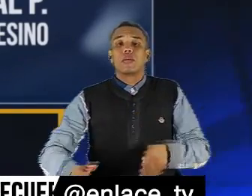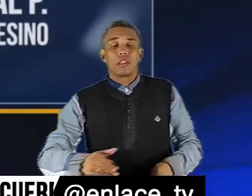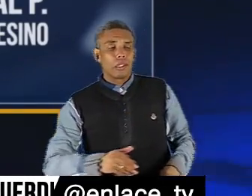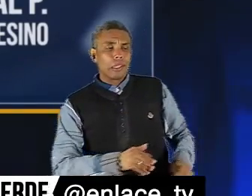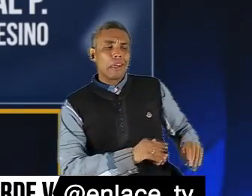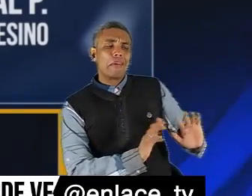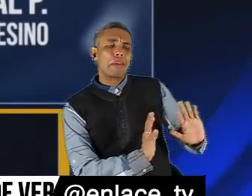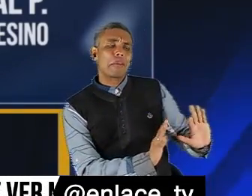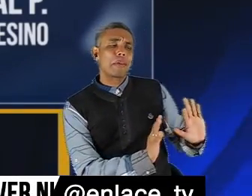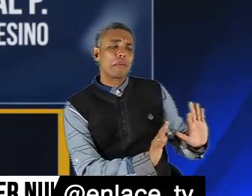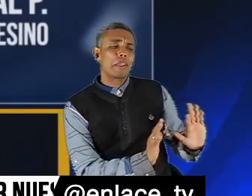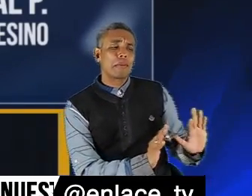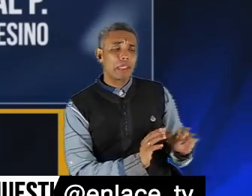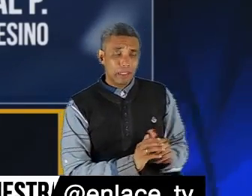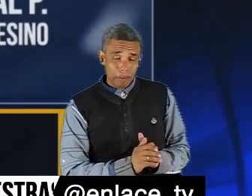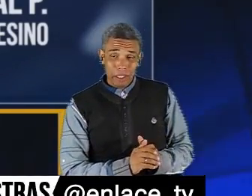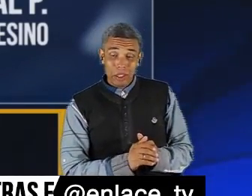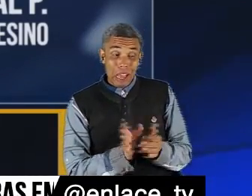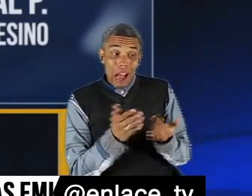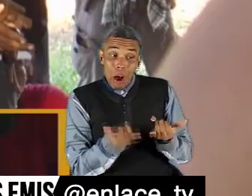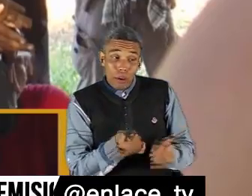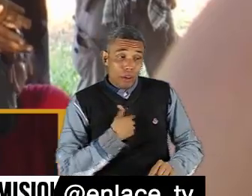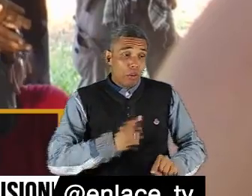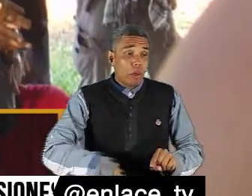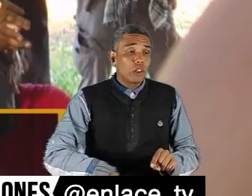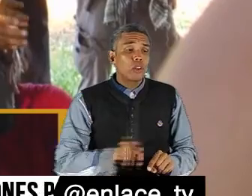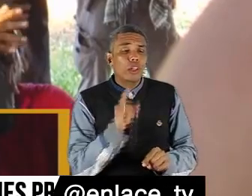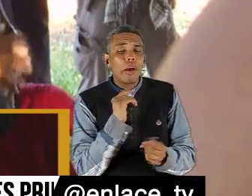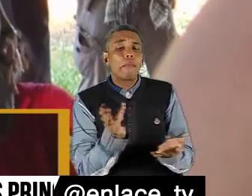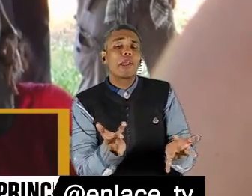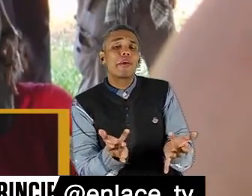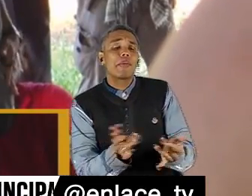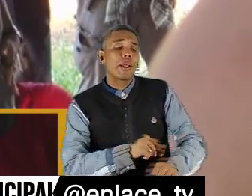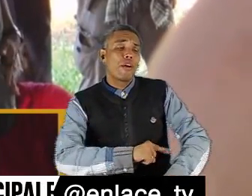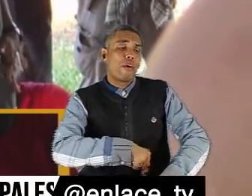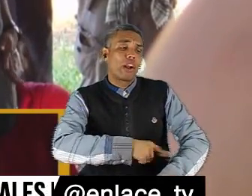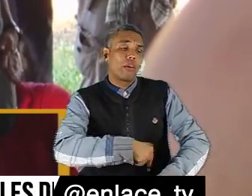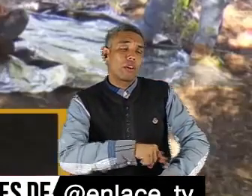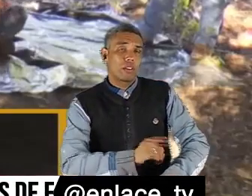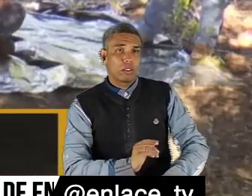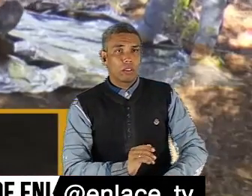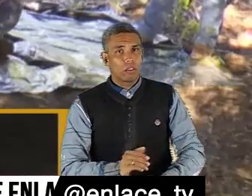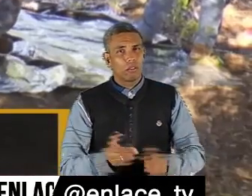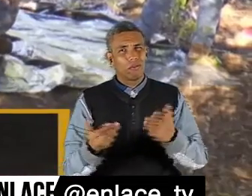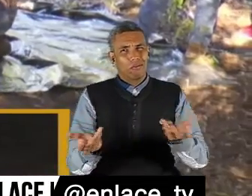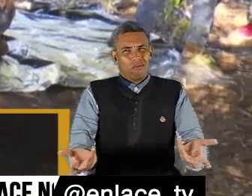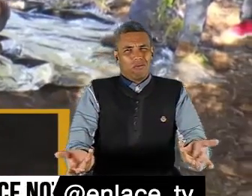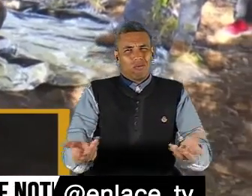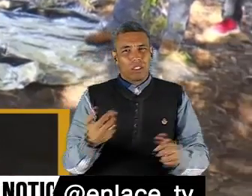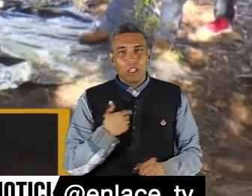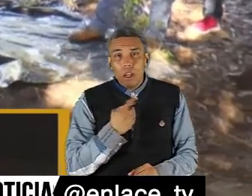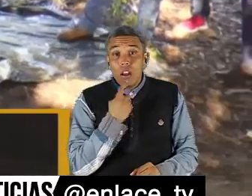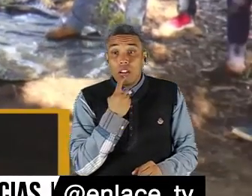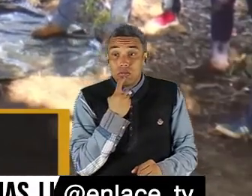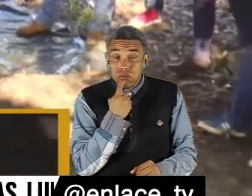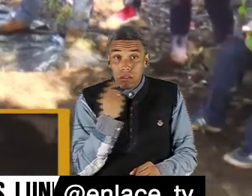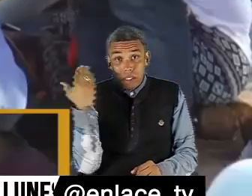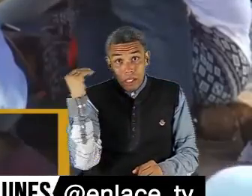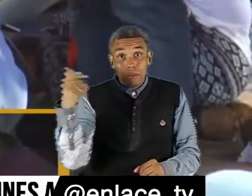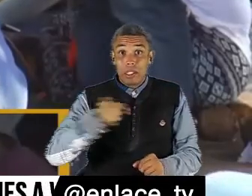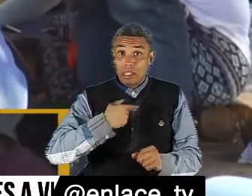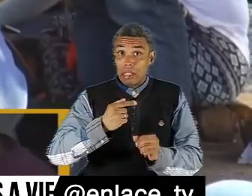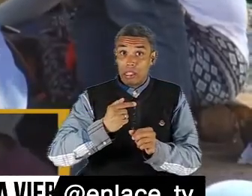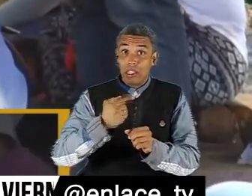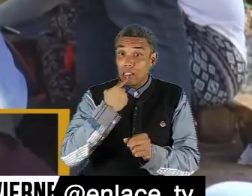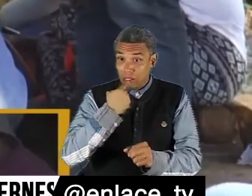día para resolvernos lo de los transportes. Vidal Polanía indicó que el gobierno de Santander incumplió con los acuerdos de facilitar el transporte y la logística